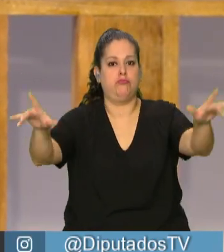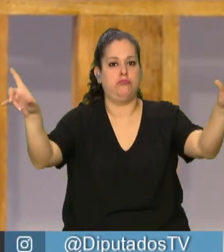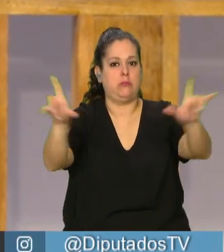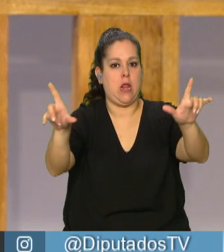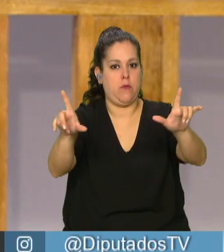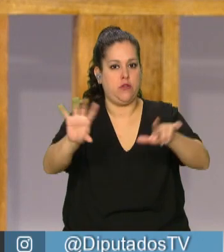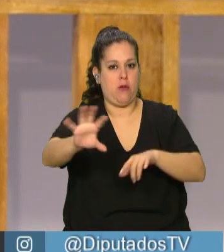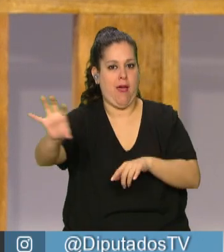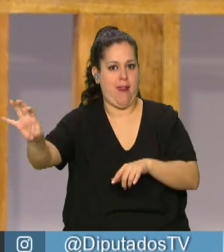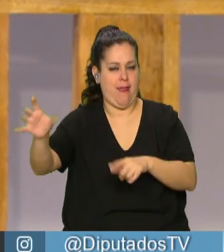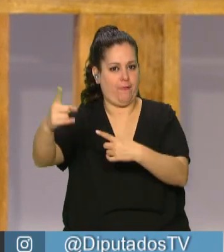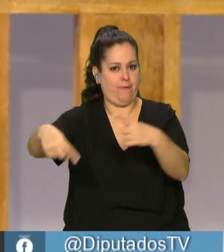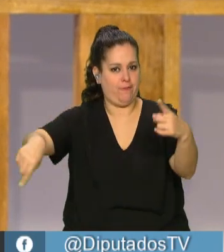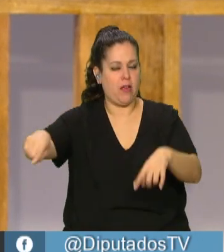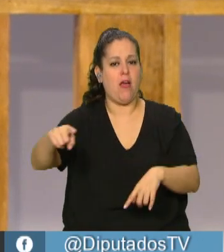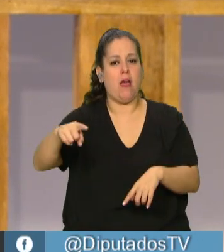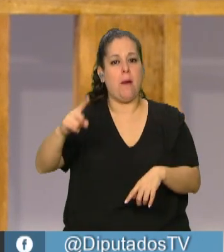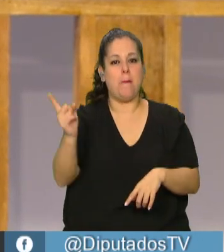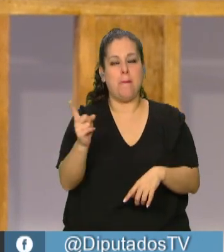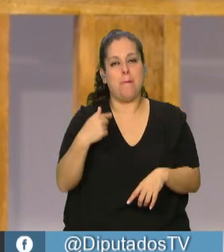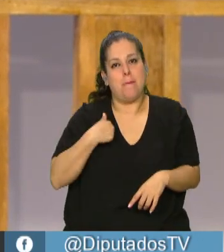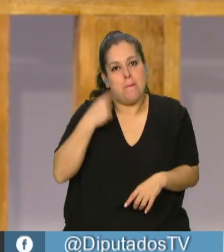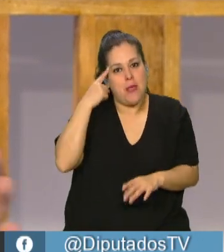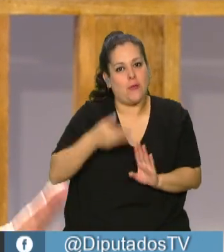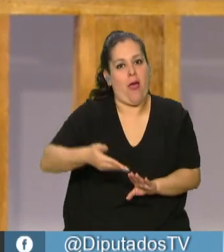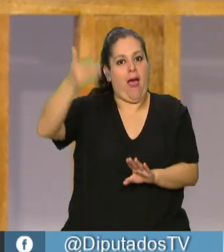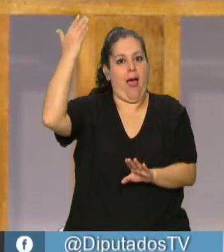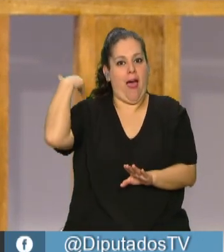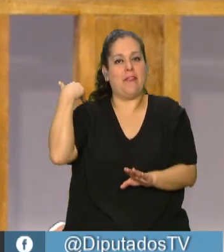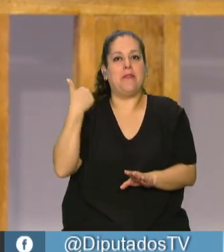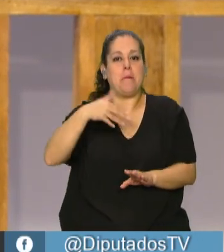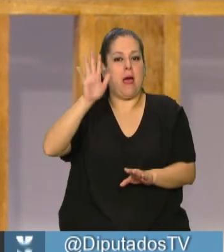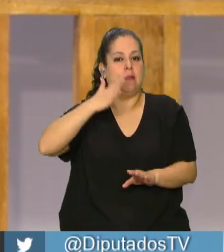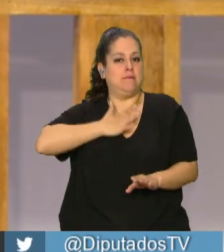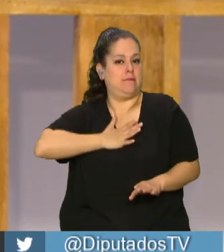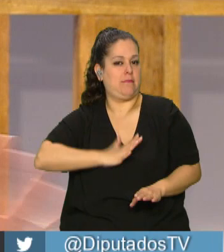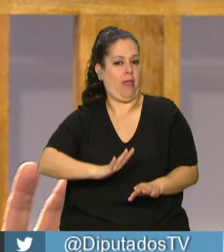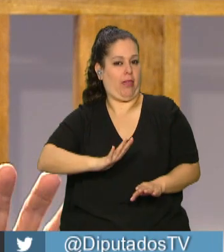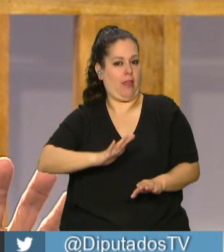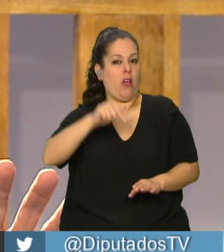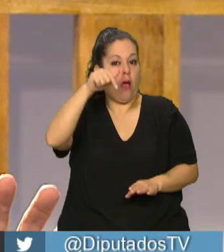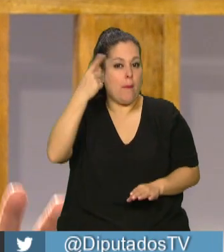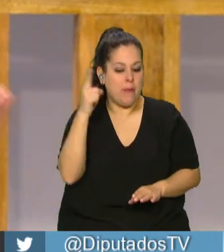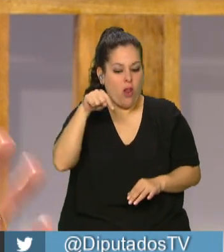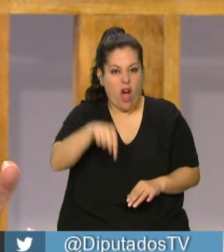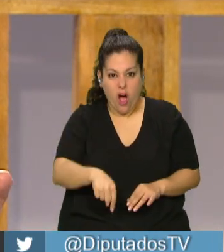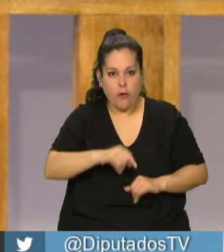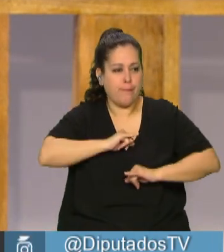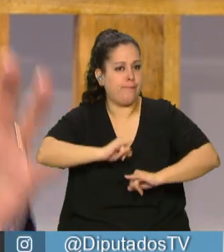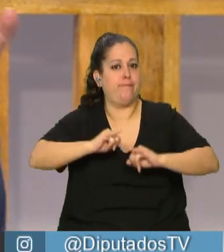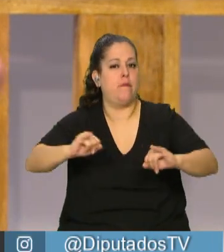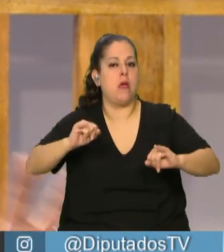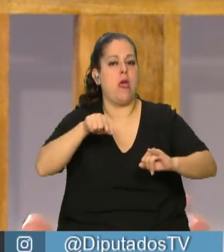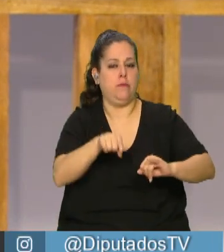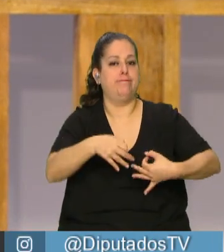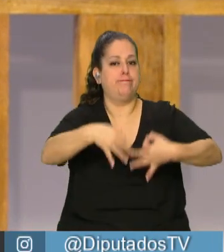anterior para mí era más saludable, pero esto es más democrático, porque todos podemos saber lo que